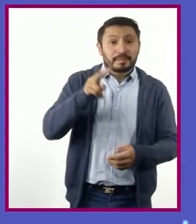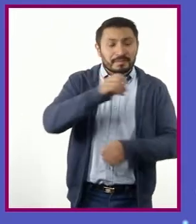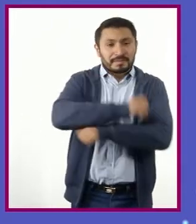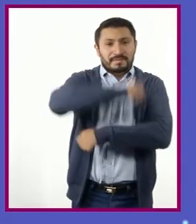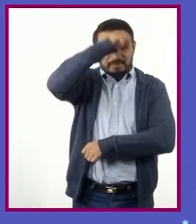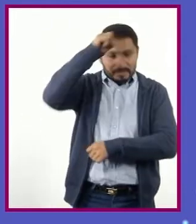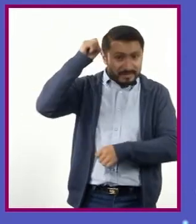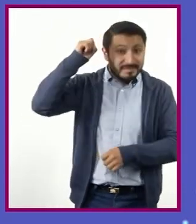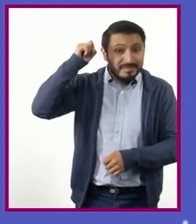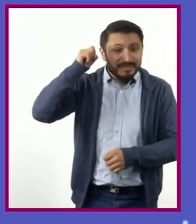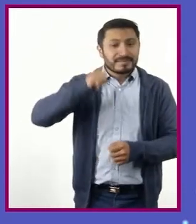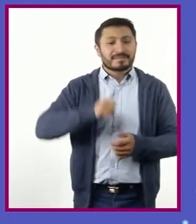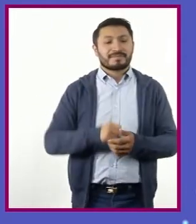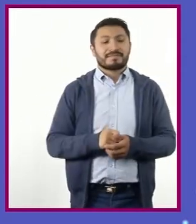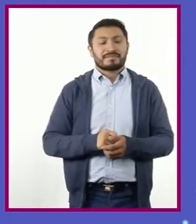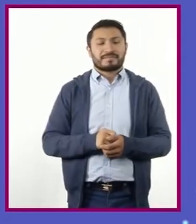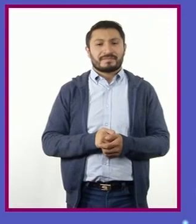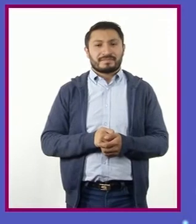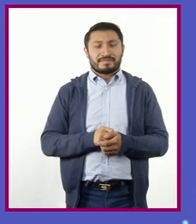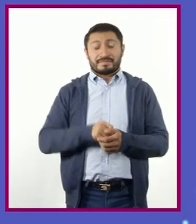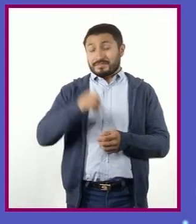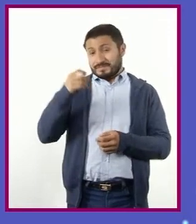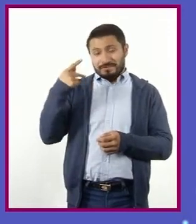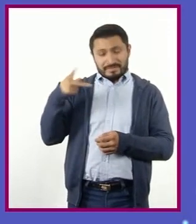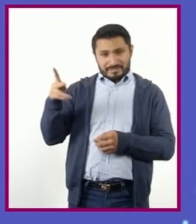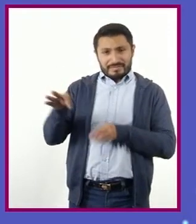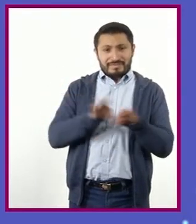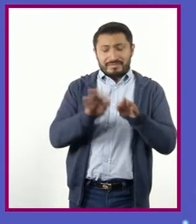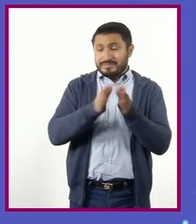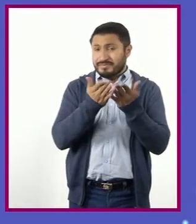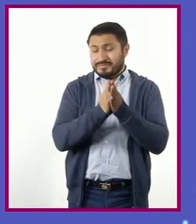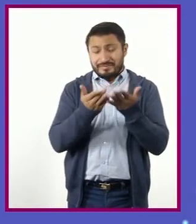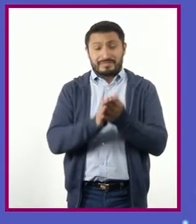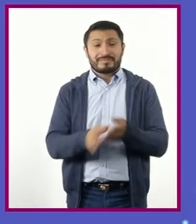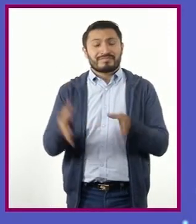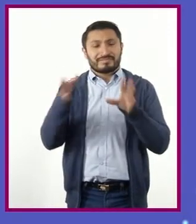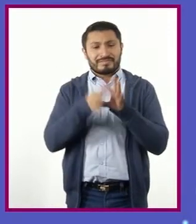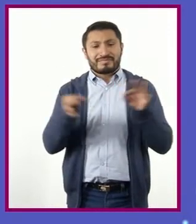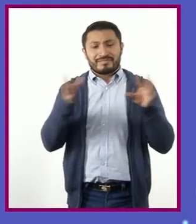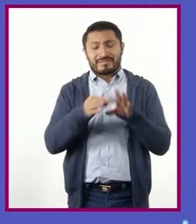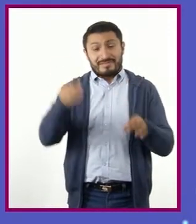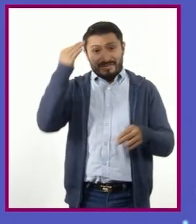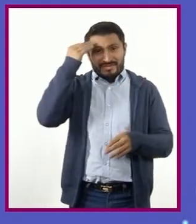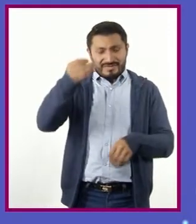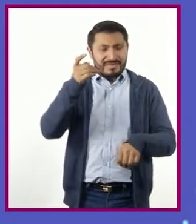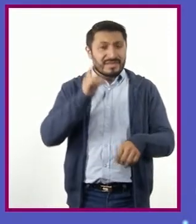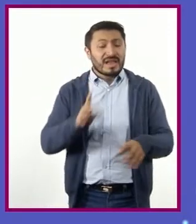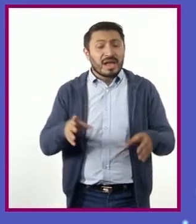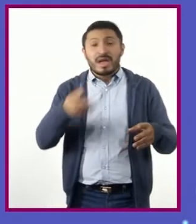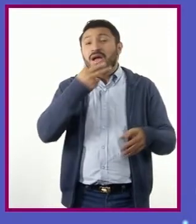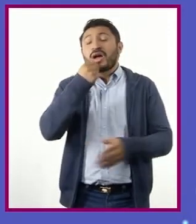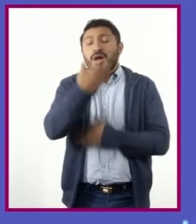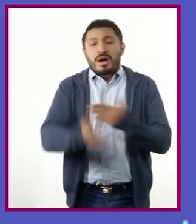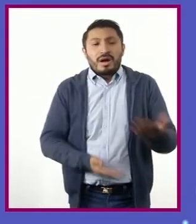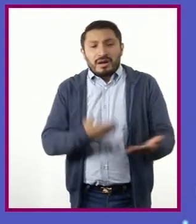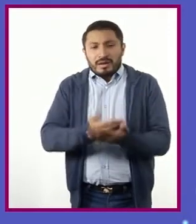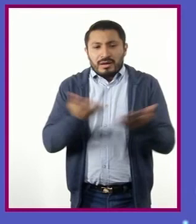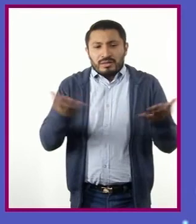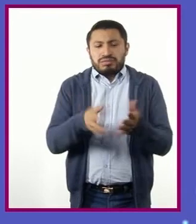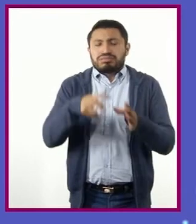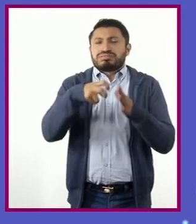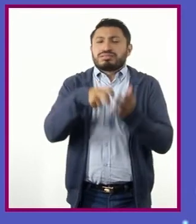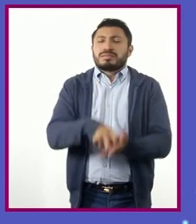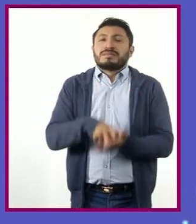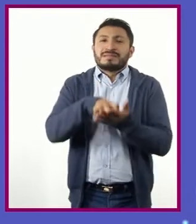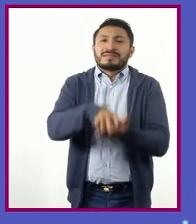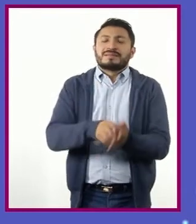calle. En la obra de Calderón de la Barca se describe un momento en el que el caballero hace una súplica